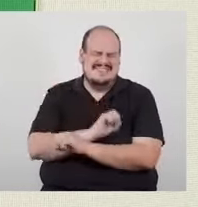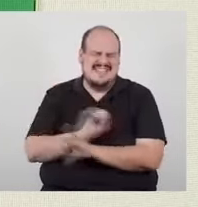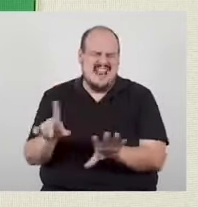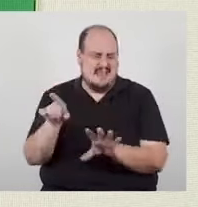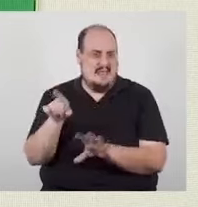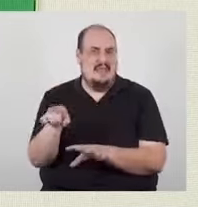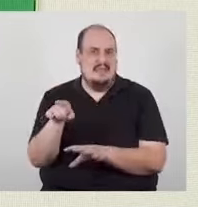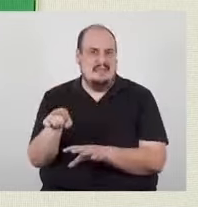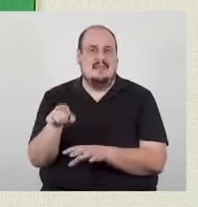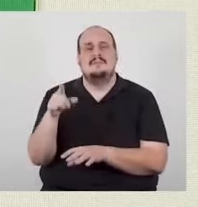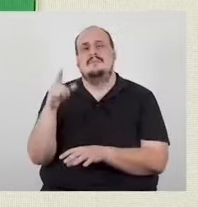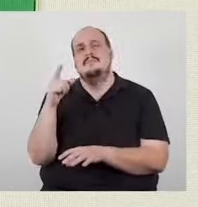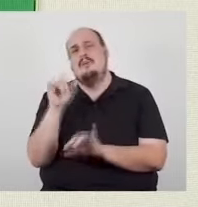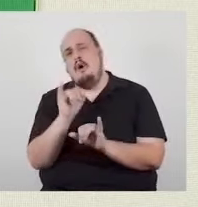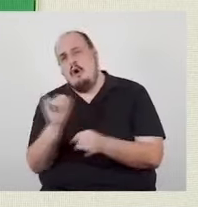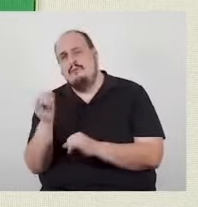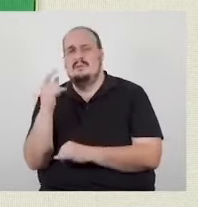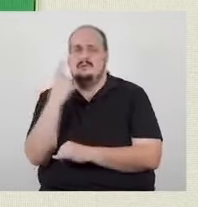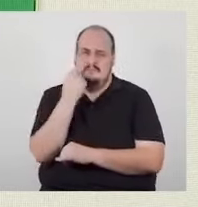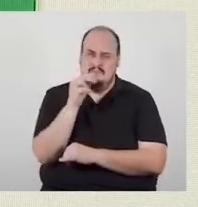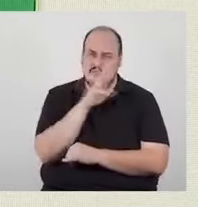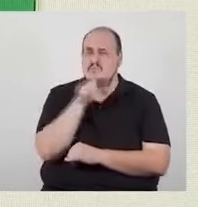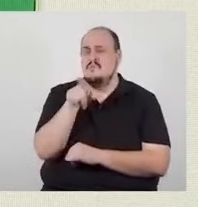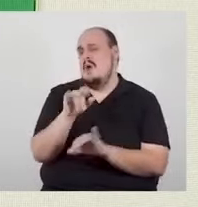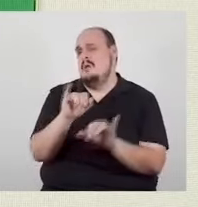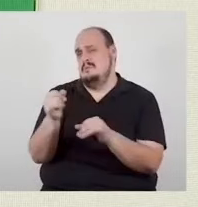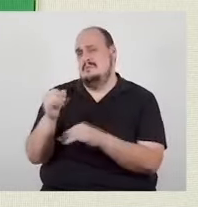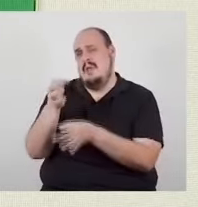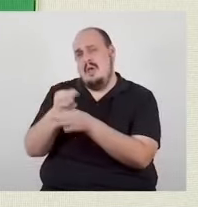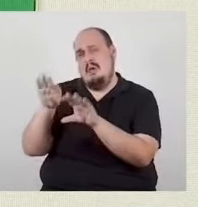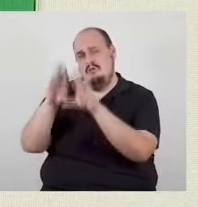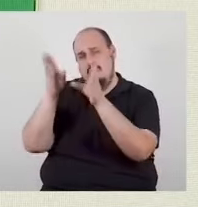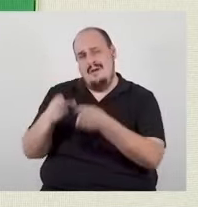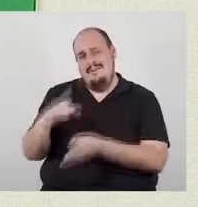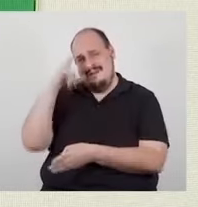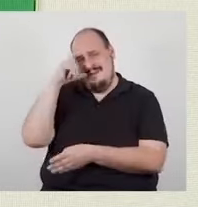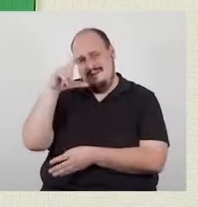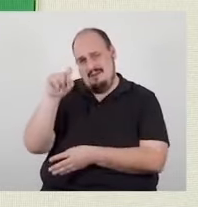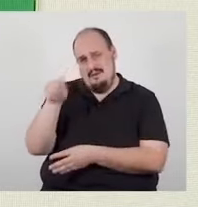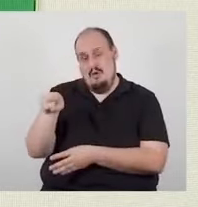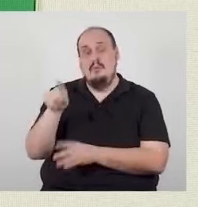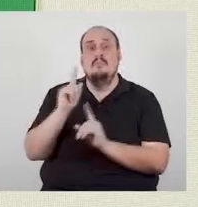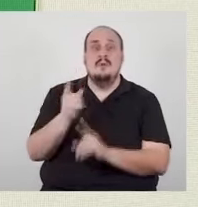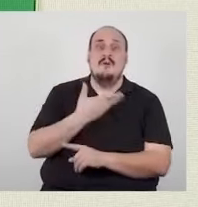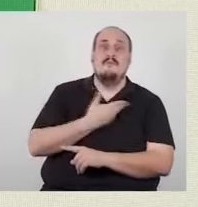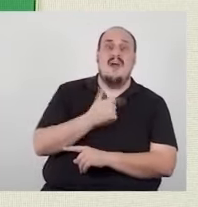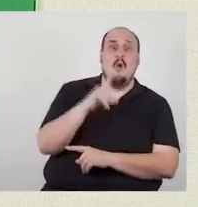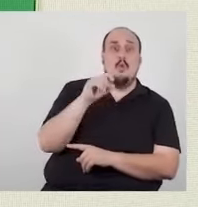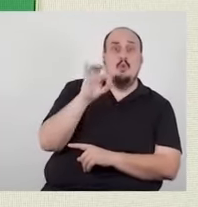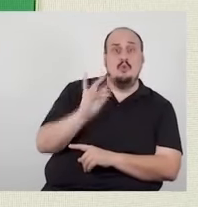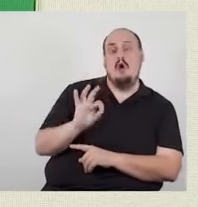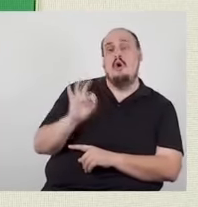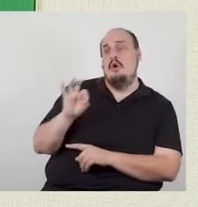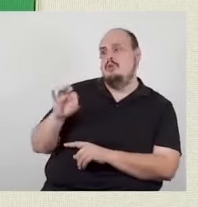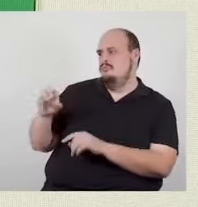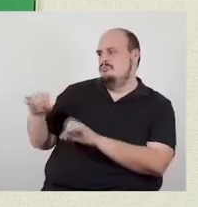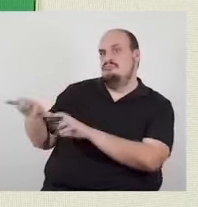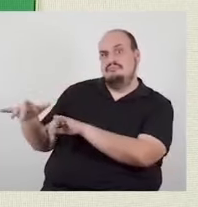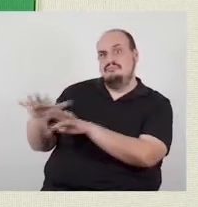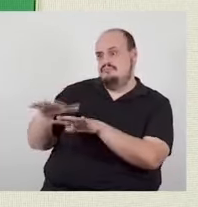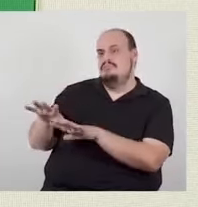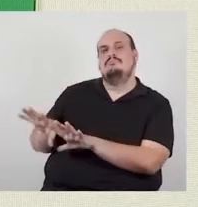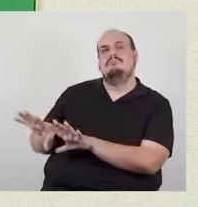chicos y chicas del Colegio Ecos. ¿Por qué digo esto? Porque Facundo hizo eco, se hizo eco, del